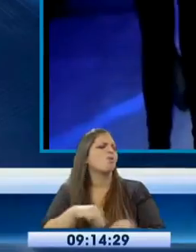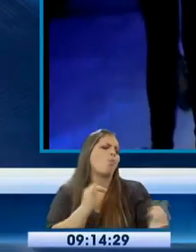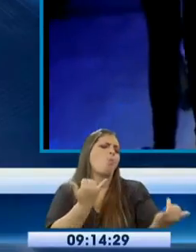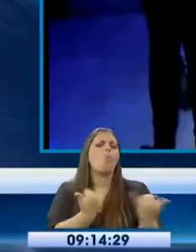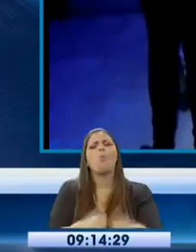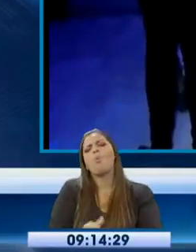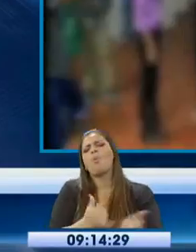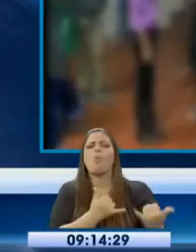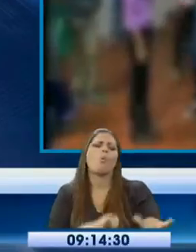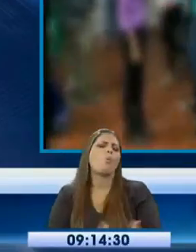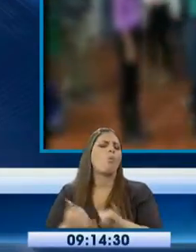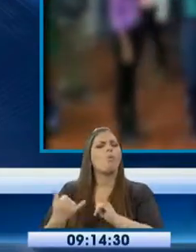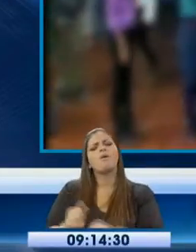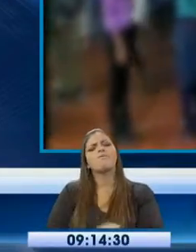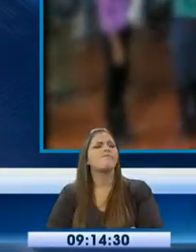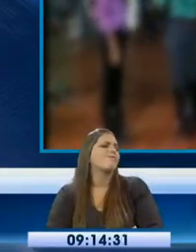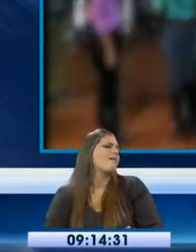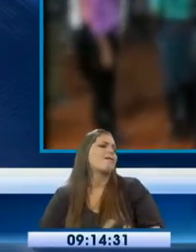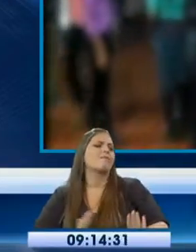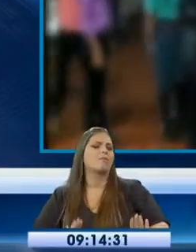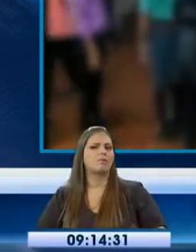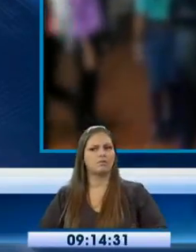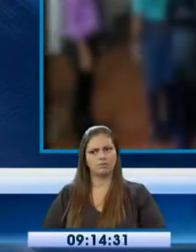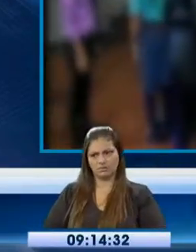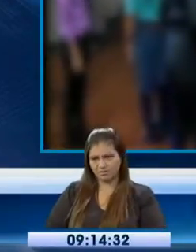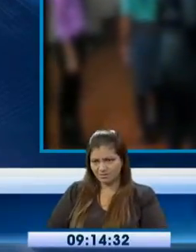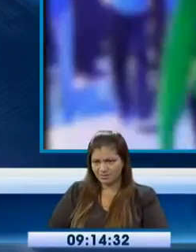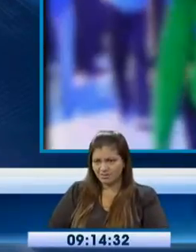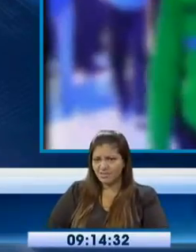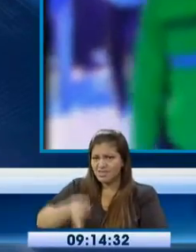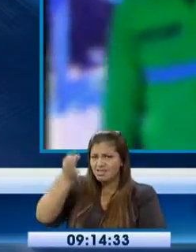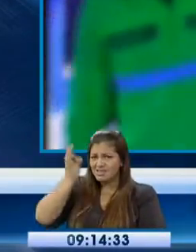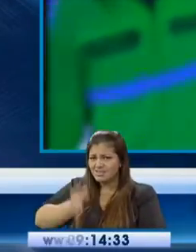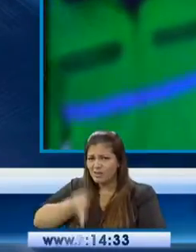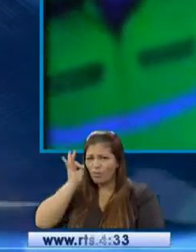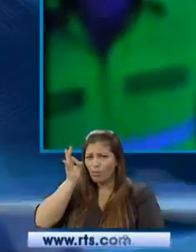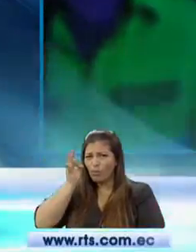científicos. Y él no dice jugando ajedrez.